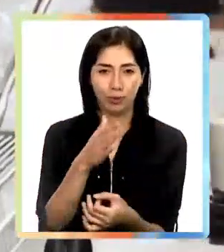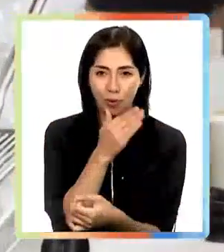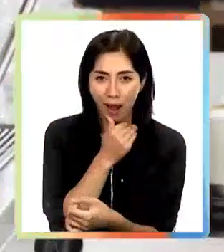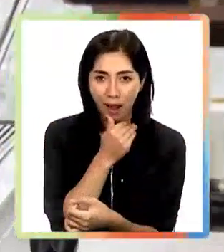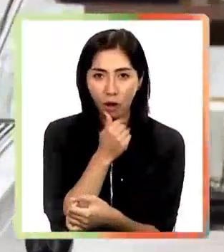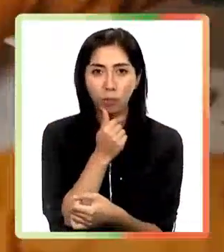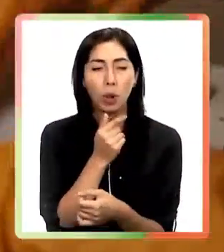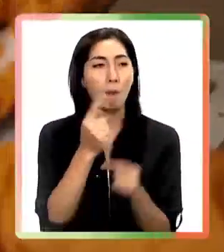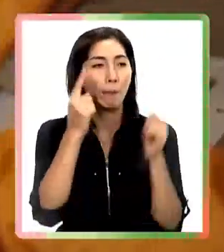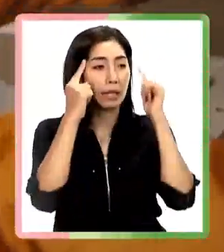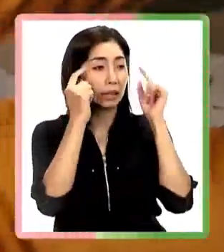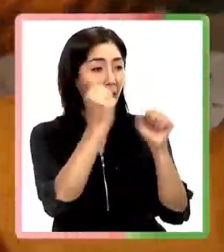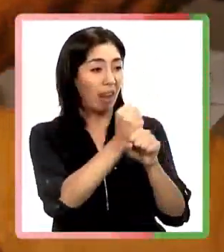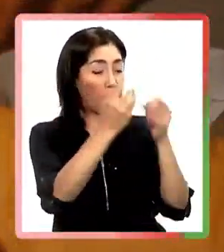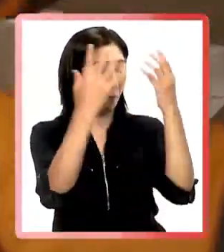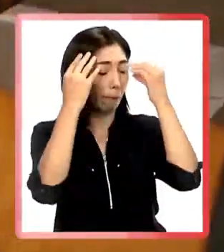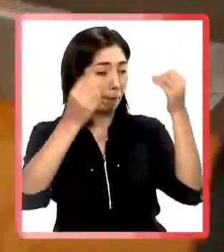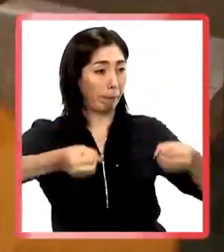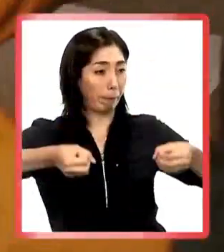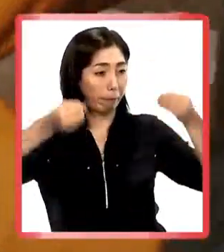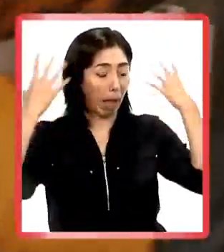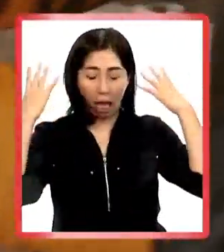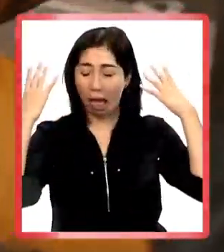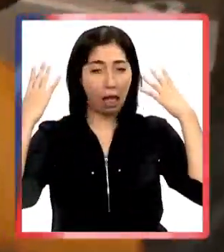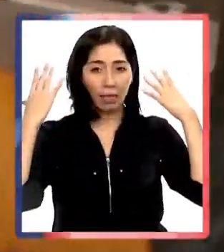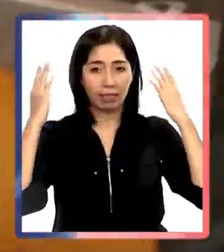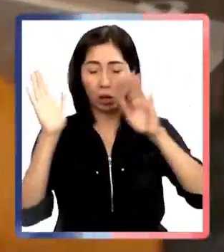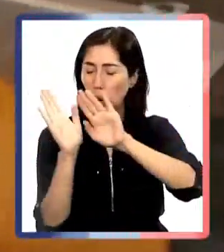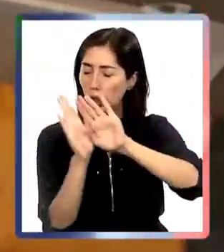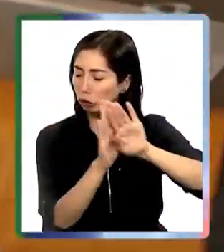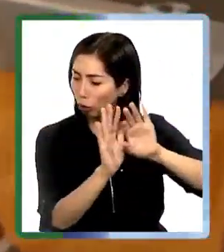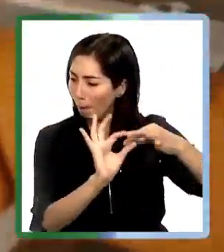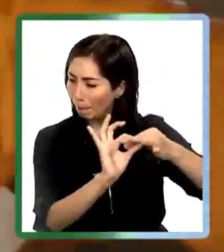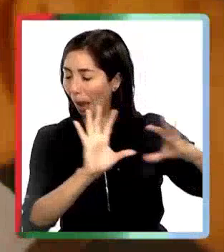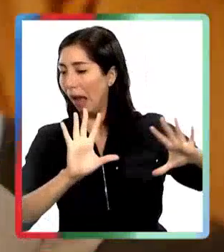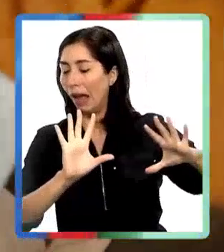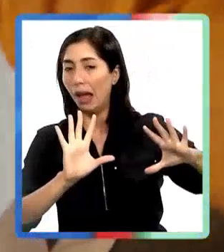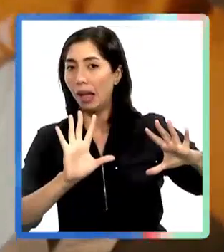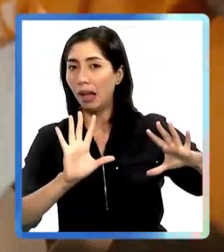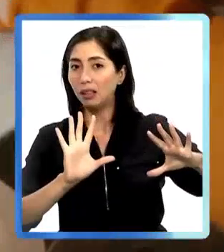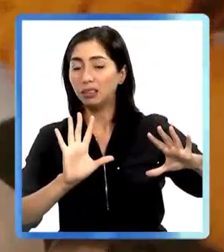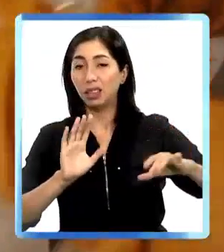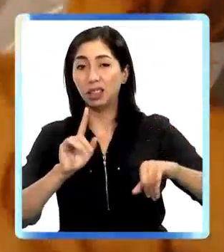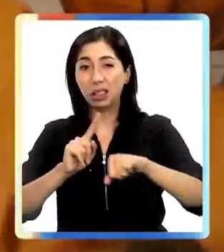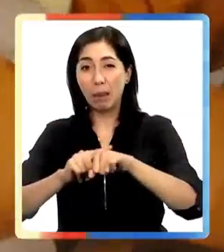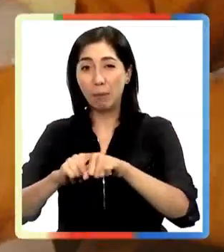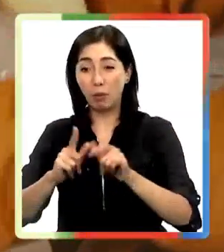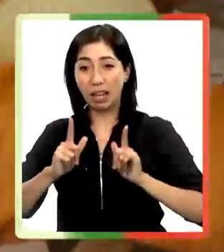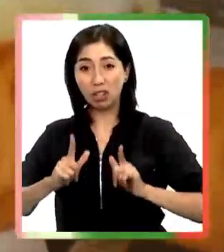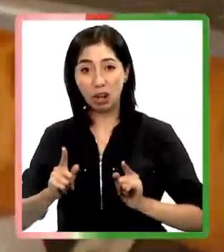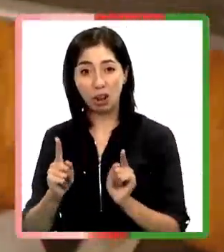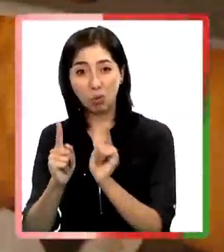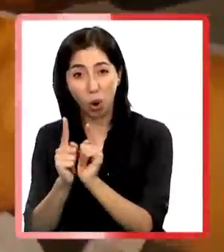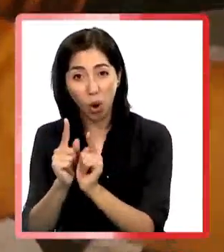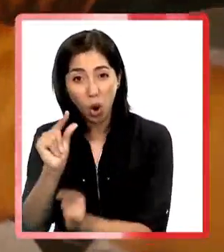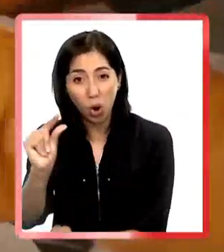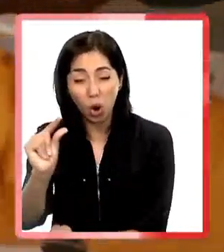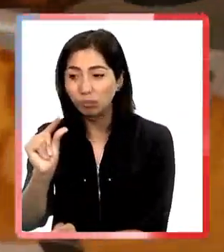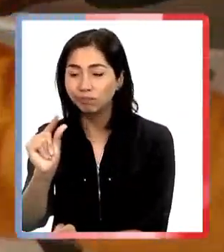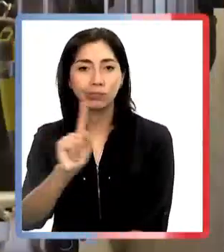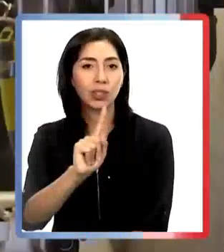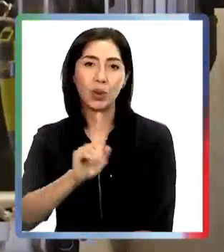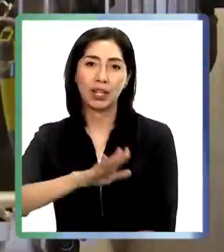una desconexión adecuada de nuestro trabajo. Entonces, vamos a quedarnos cortos, ¿no? Y no va a